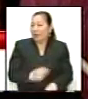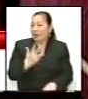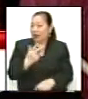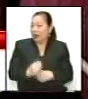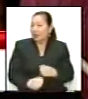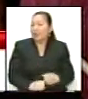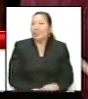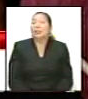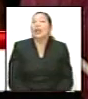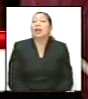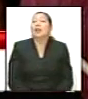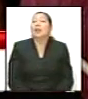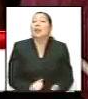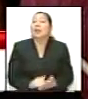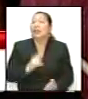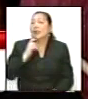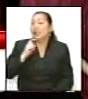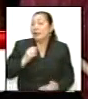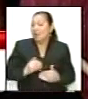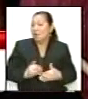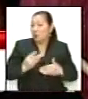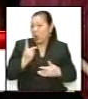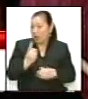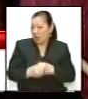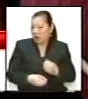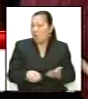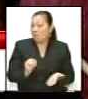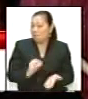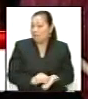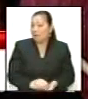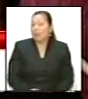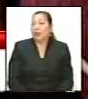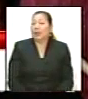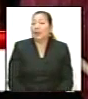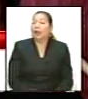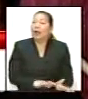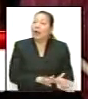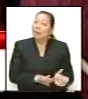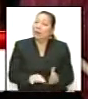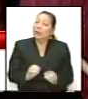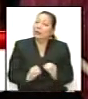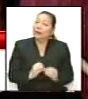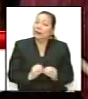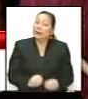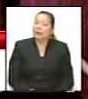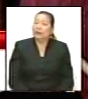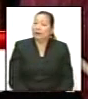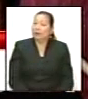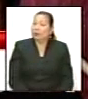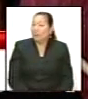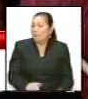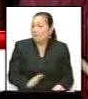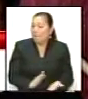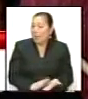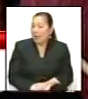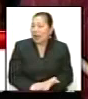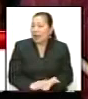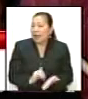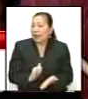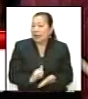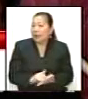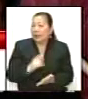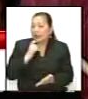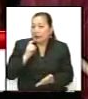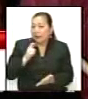3 años? ¿Considera usted que es necesario ampliar un año más, aparte de la reconstrucción de las zonas dañadas? ¿Qué acciones